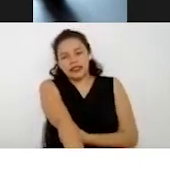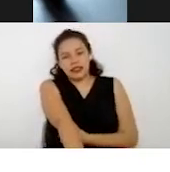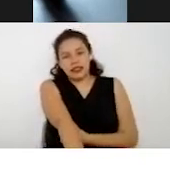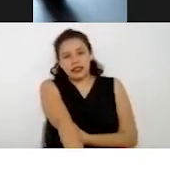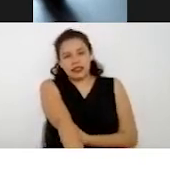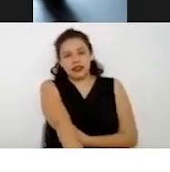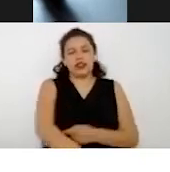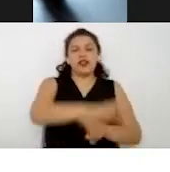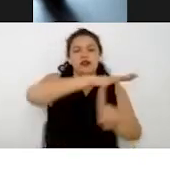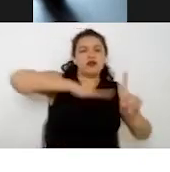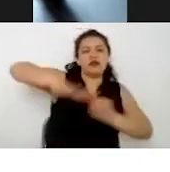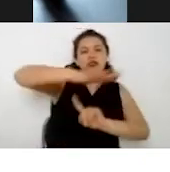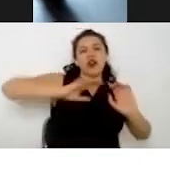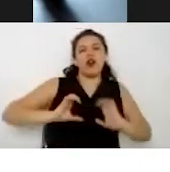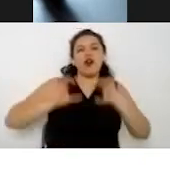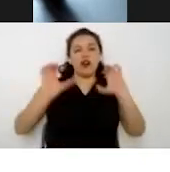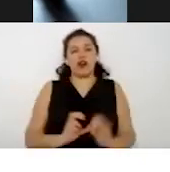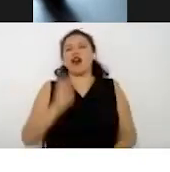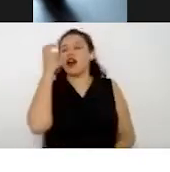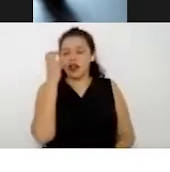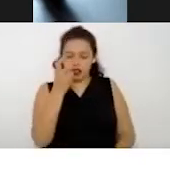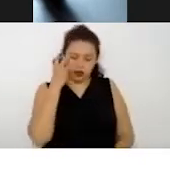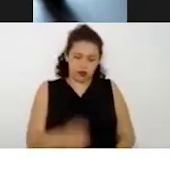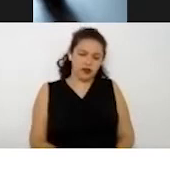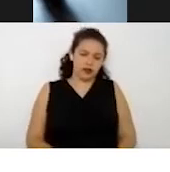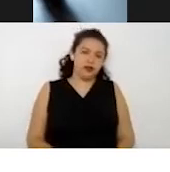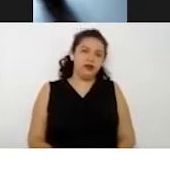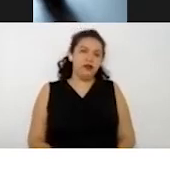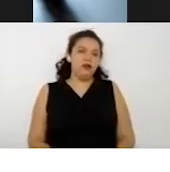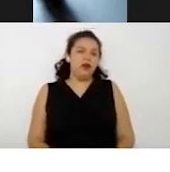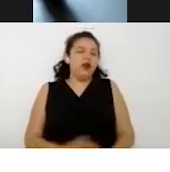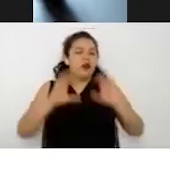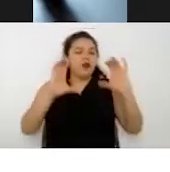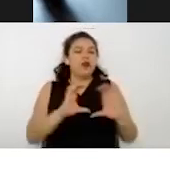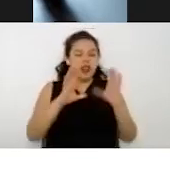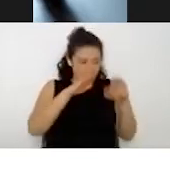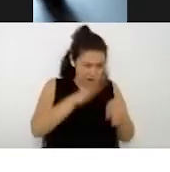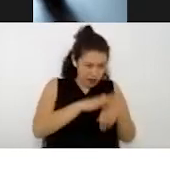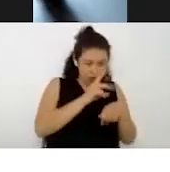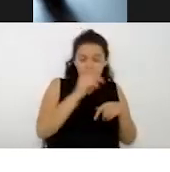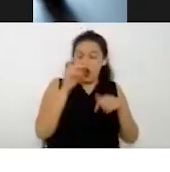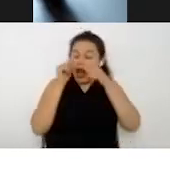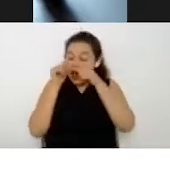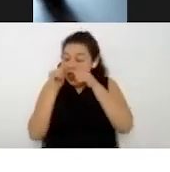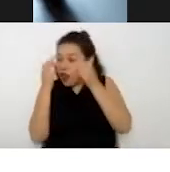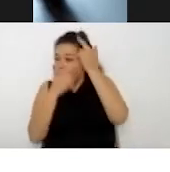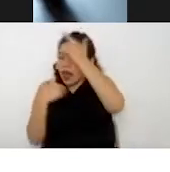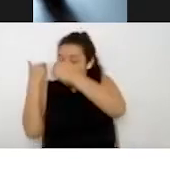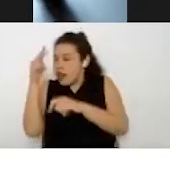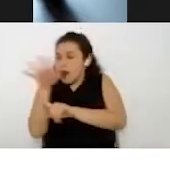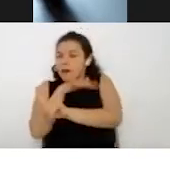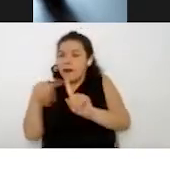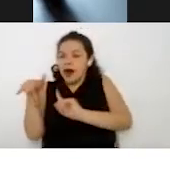entorno. Exactamente. Más que cuidar es observar, analizar la escena. ¿De